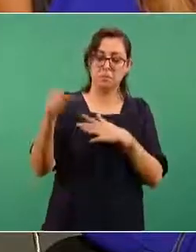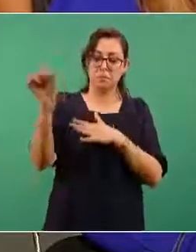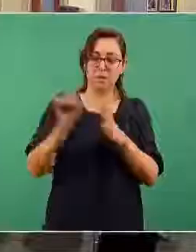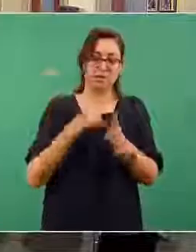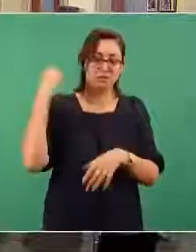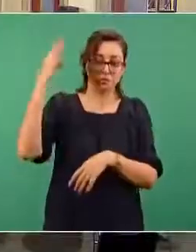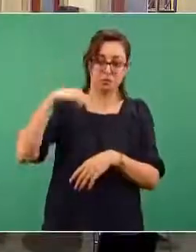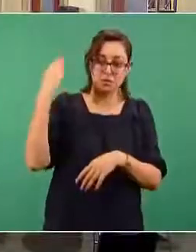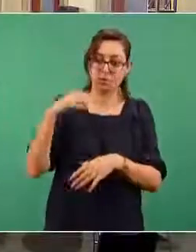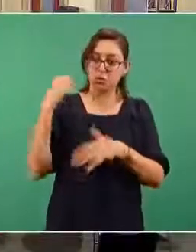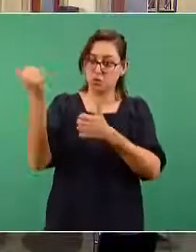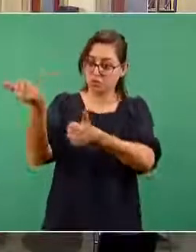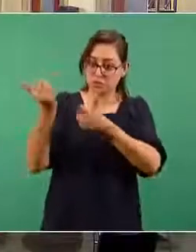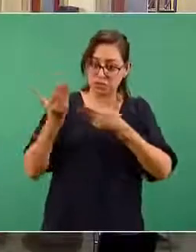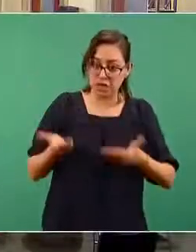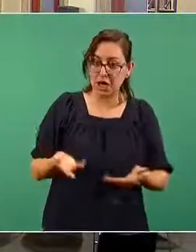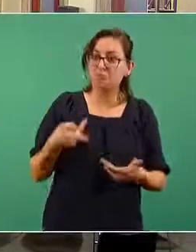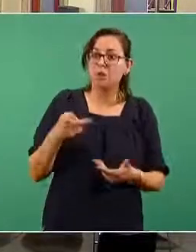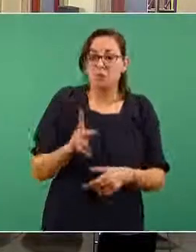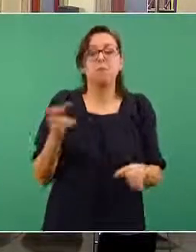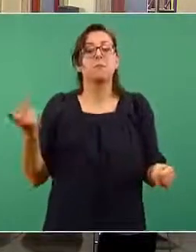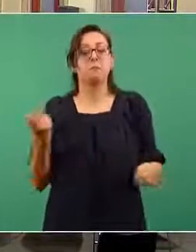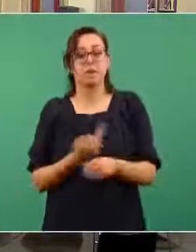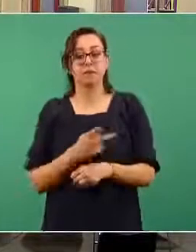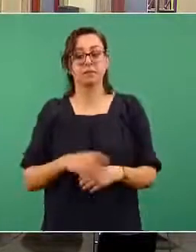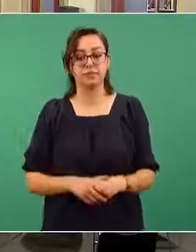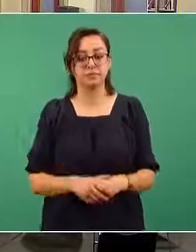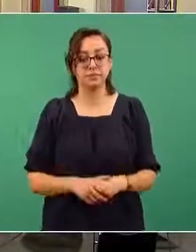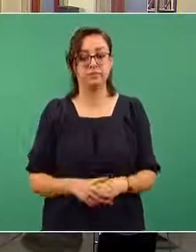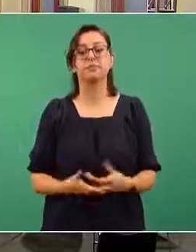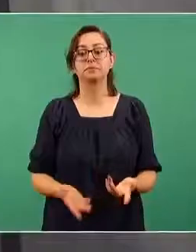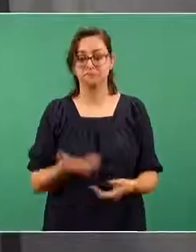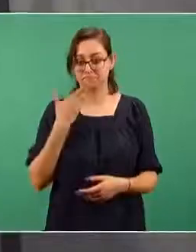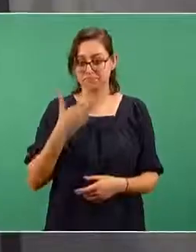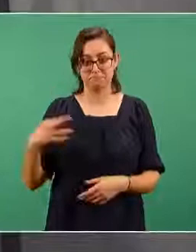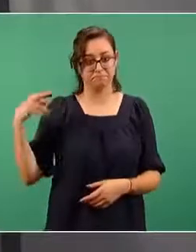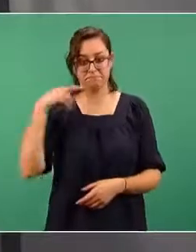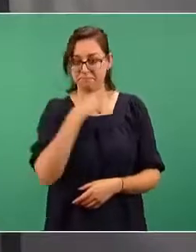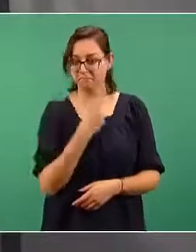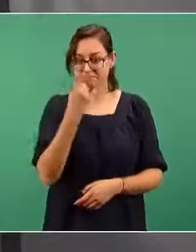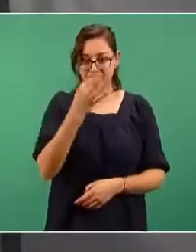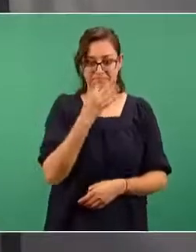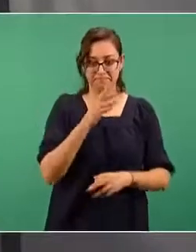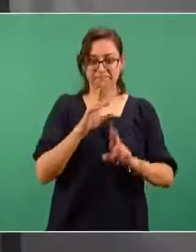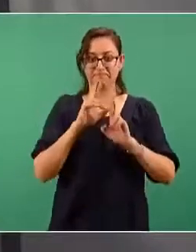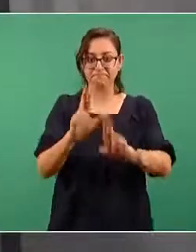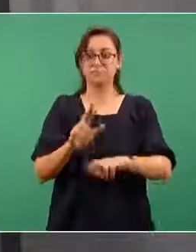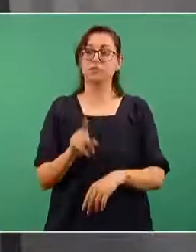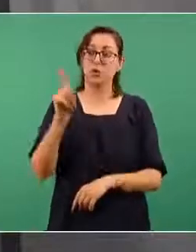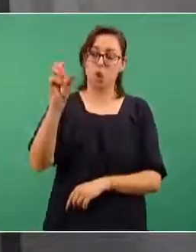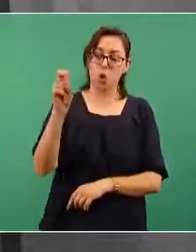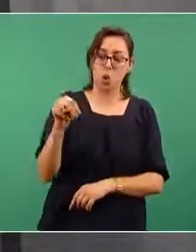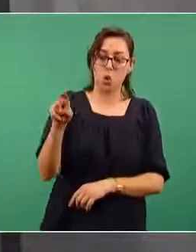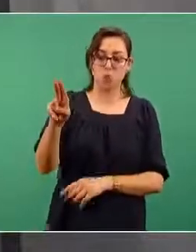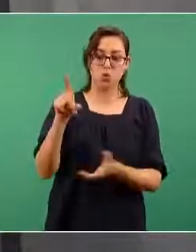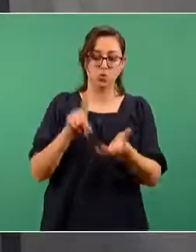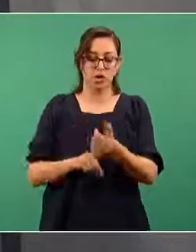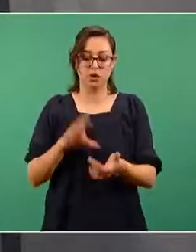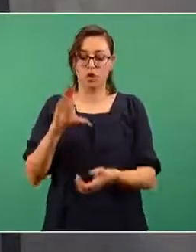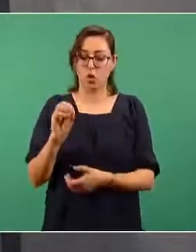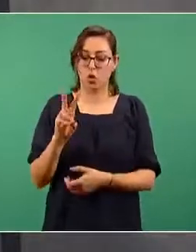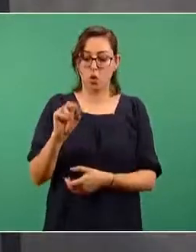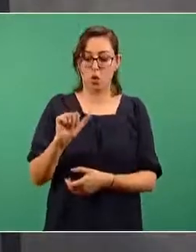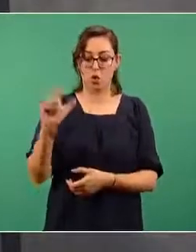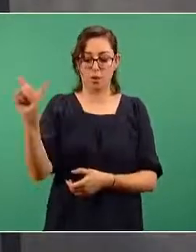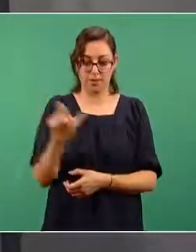respecto? Gracias, Otilia. Qué bueno que lo menciona. Nos da tiempo de contestarlo en un minuto. El mecanismo COVAX, recordar, es un mecanismo